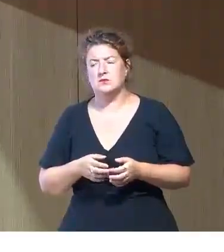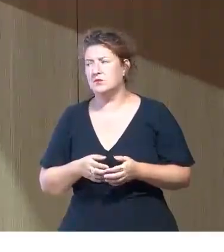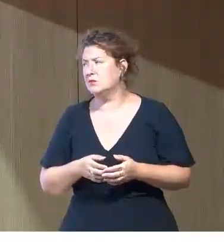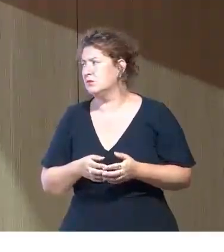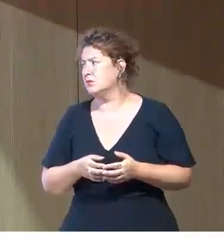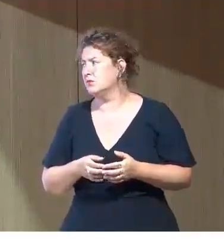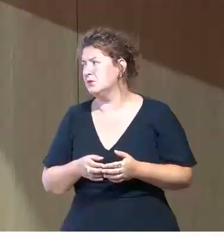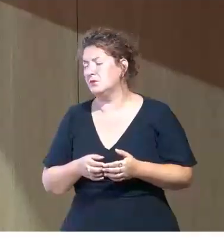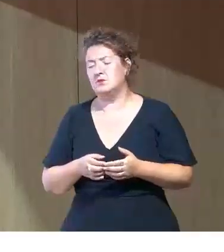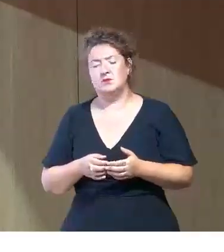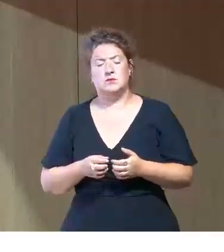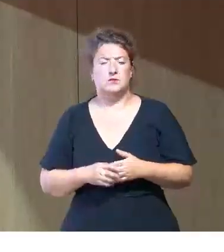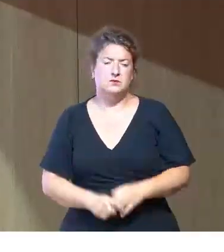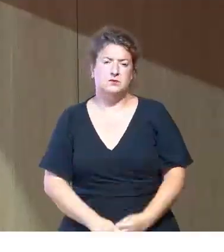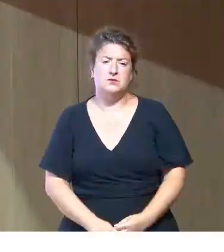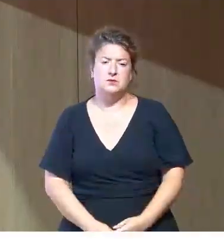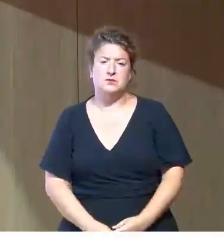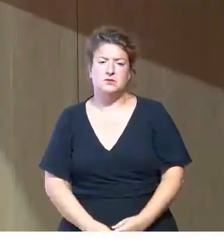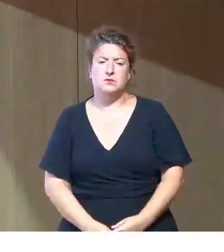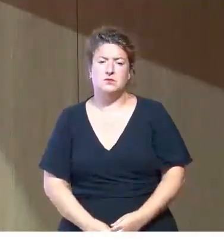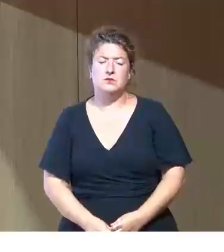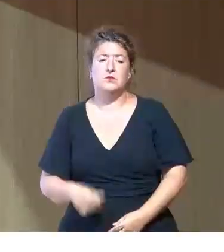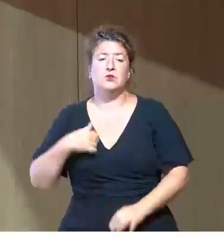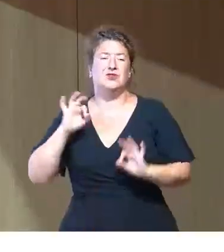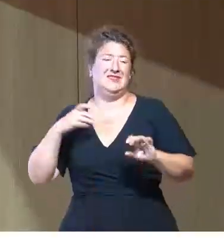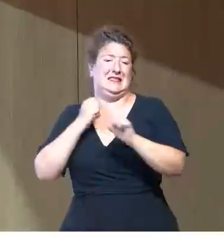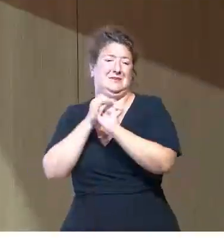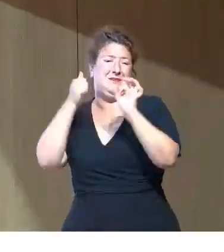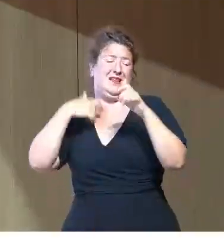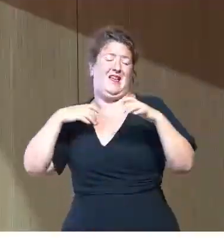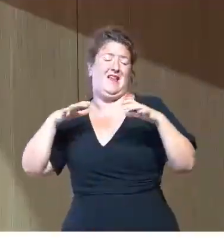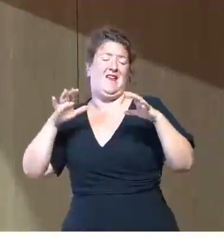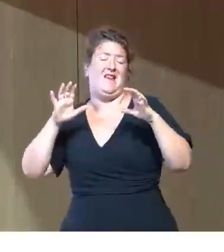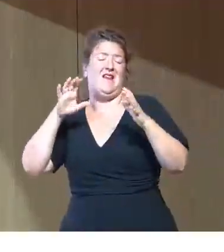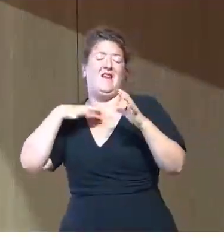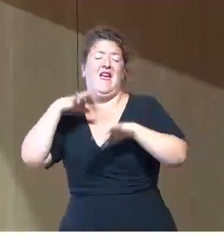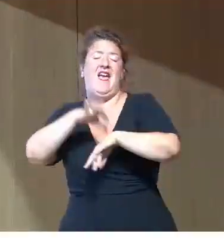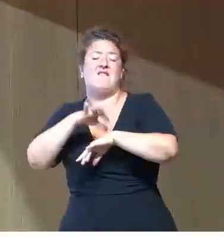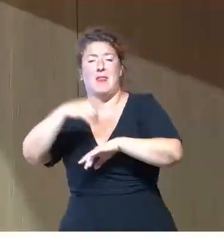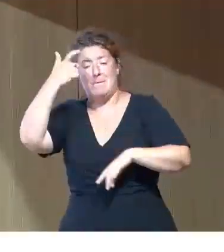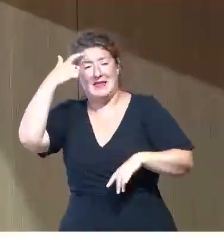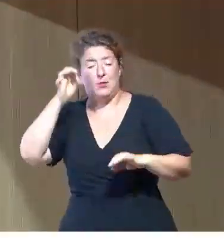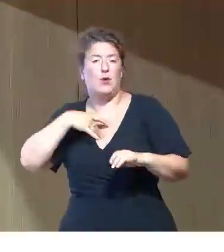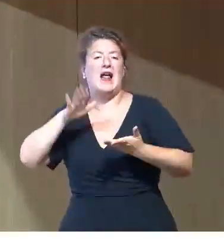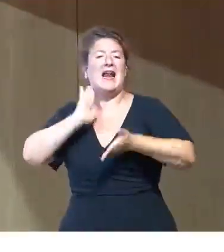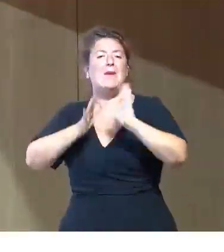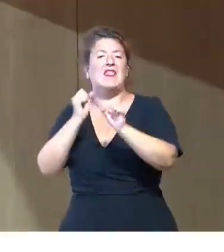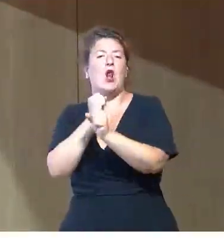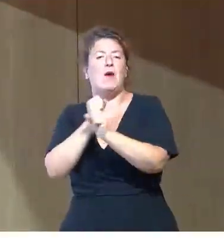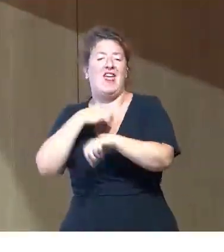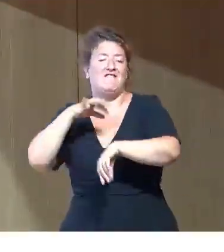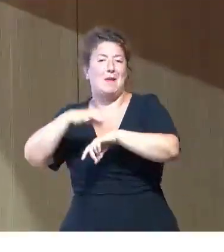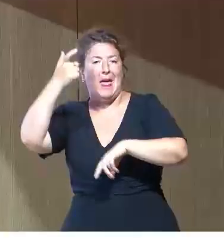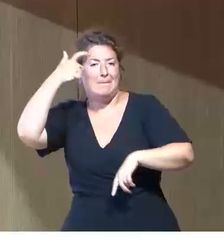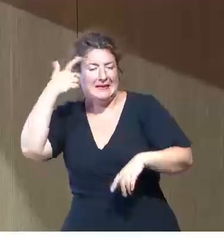Yo vengo de Yo vengo sobre todo de enfermedad mental los centros de rehabilitación laboral por ejemplo